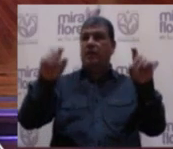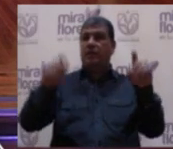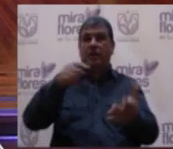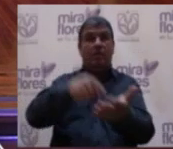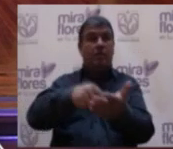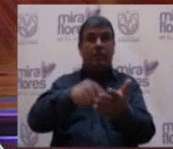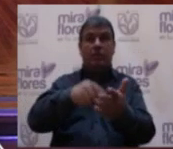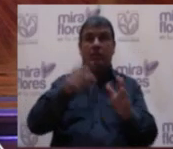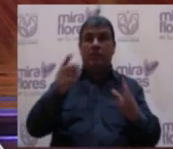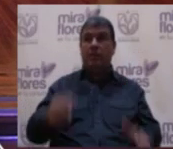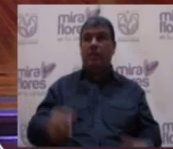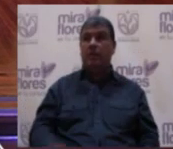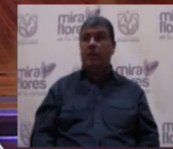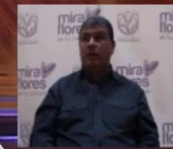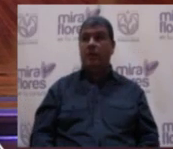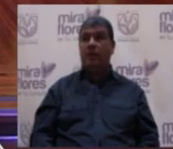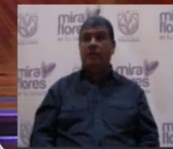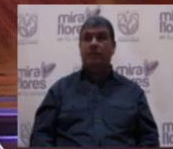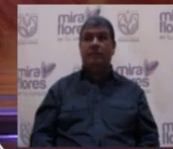punto?